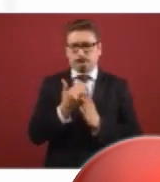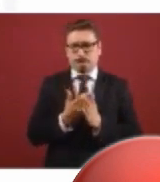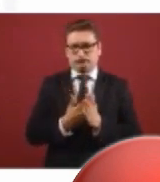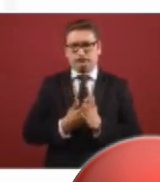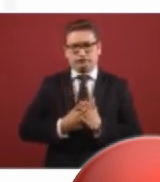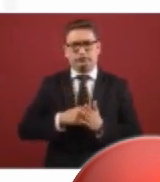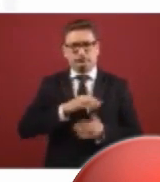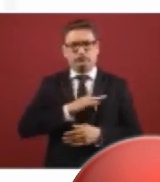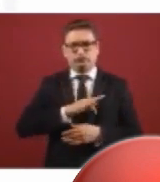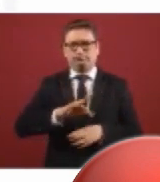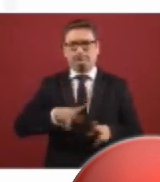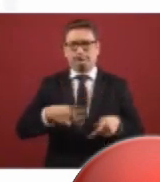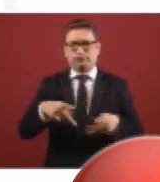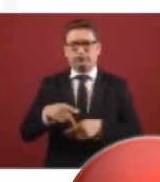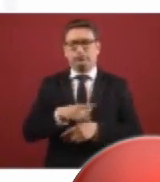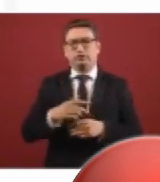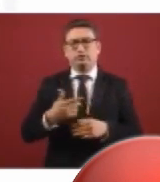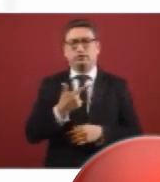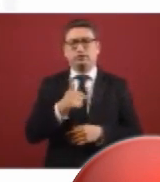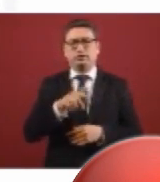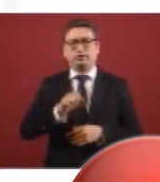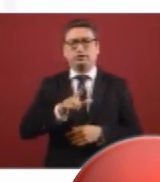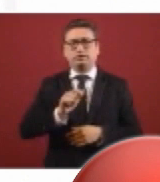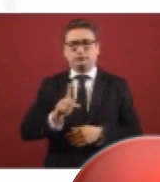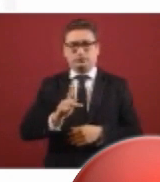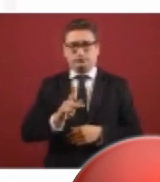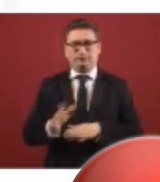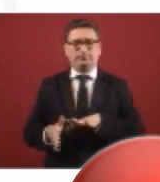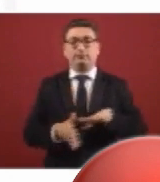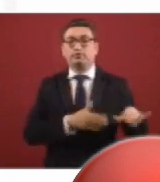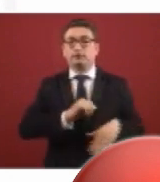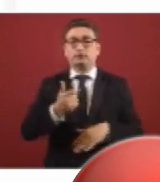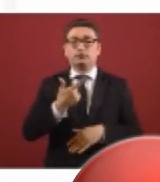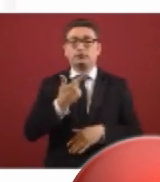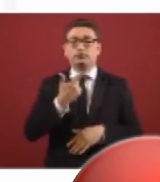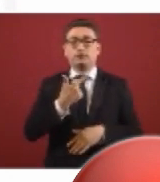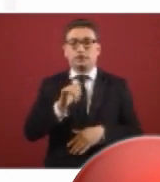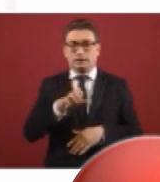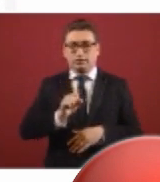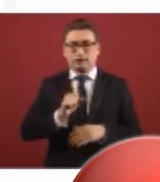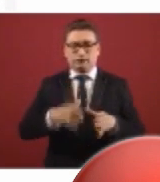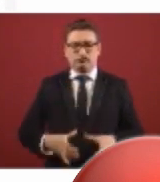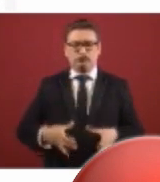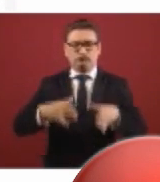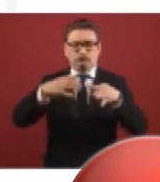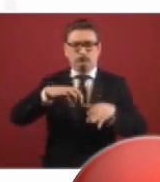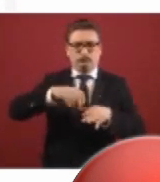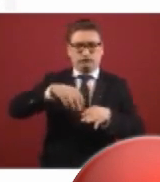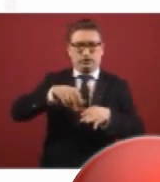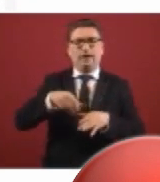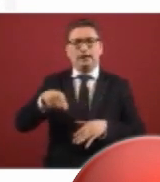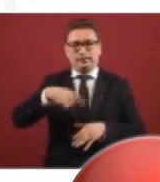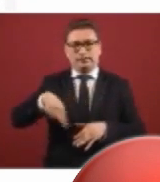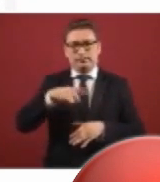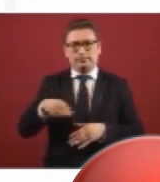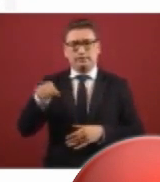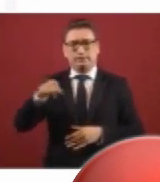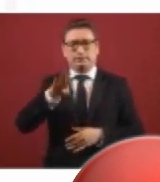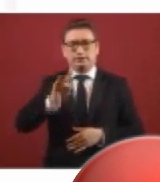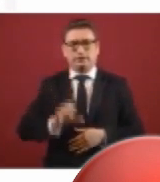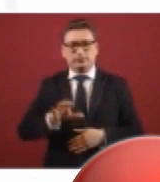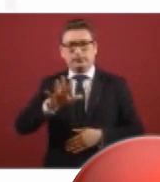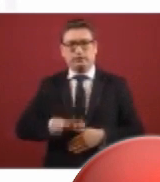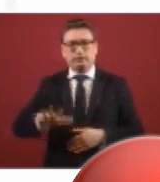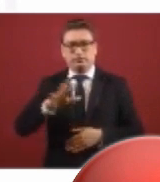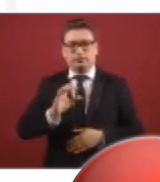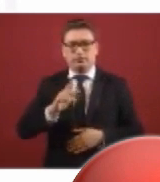más económico el gas lp y en cilindros 10 gas que sea de se ve en los cabos baja california con un preso al